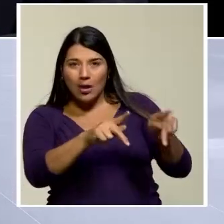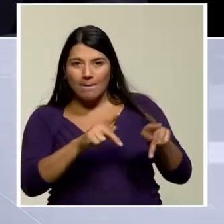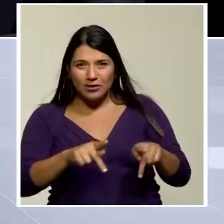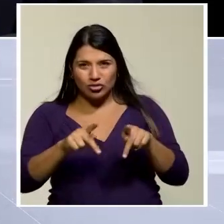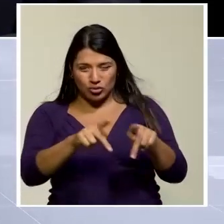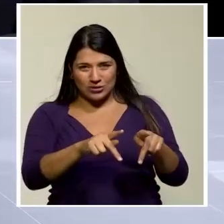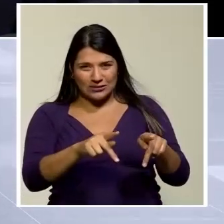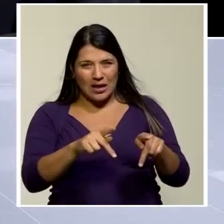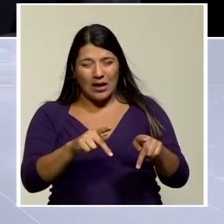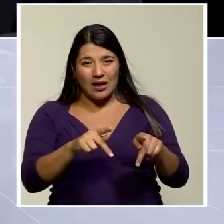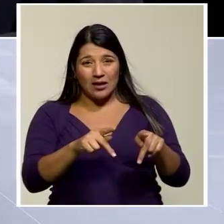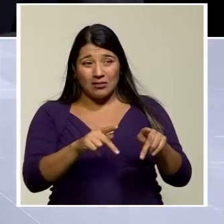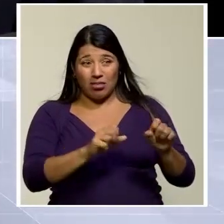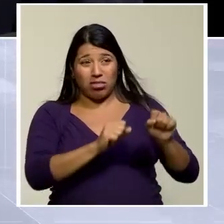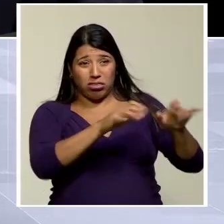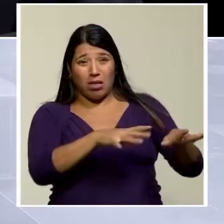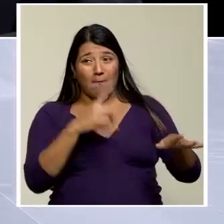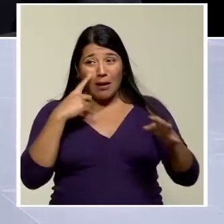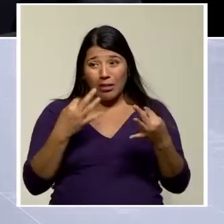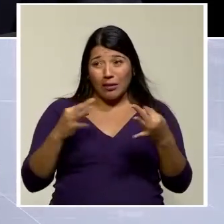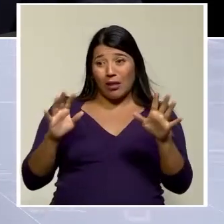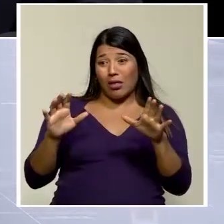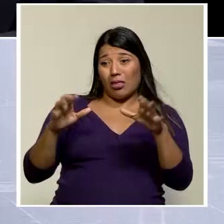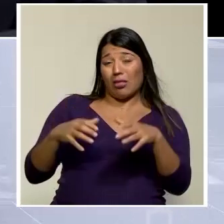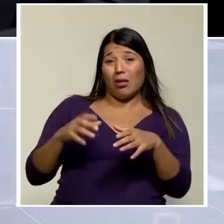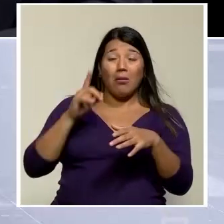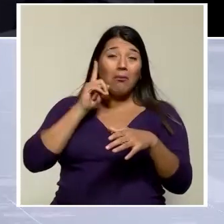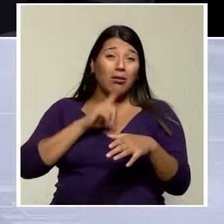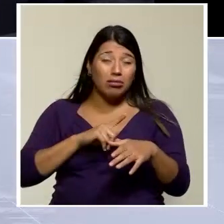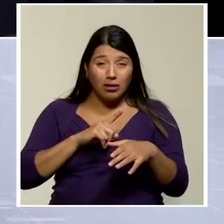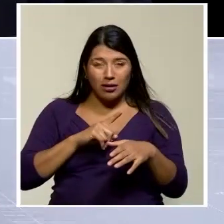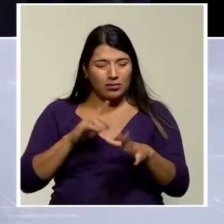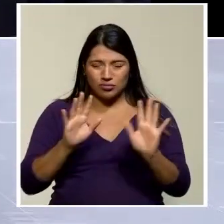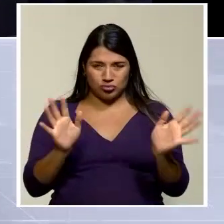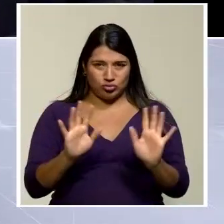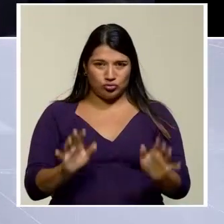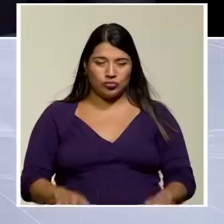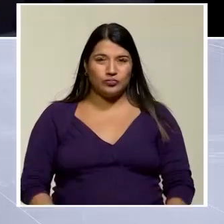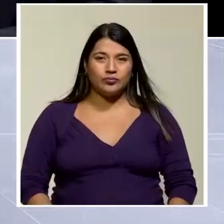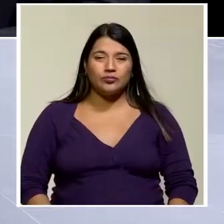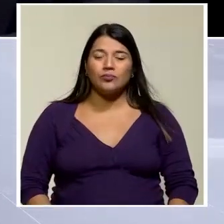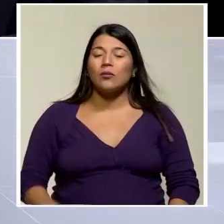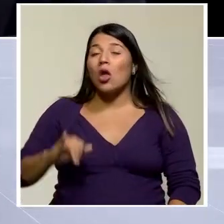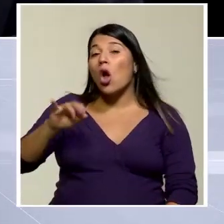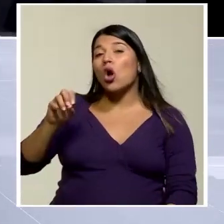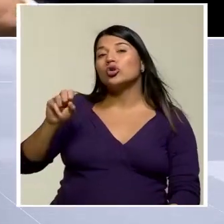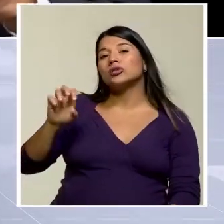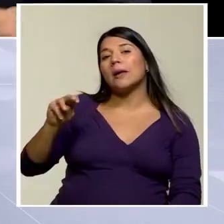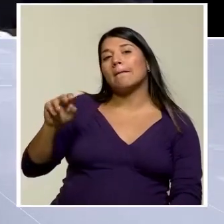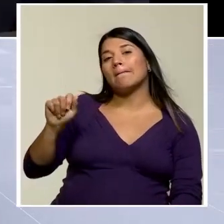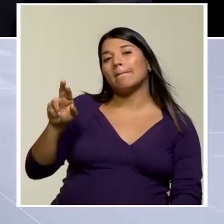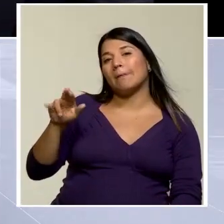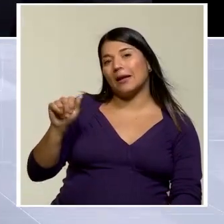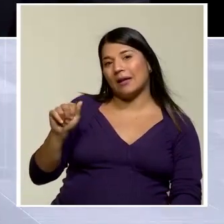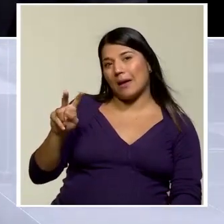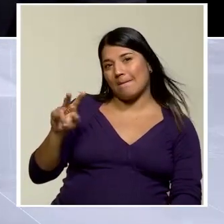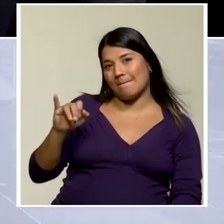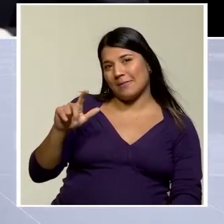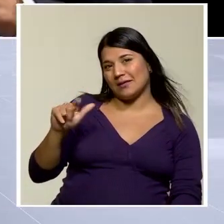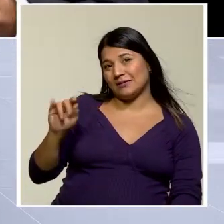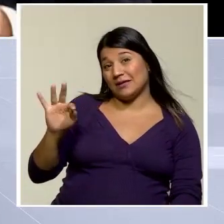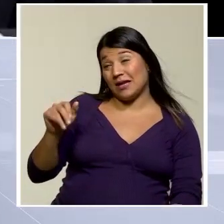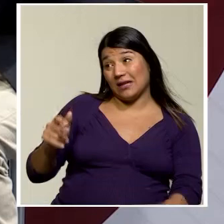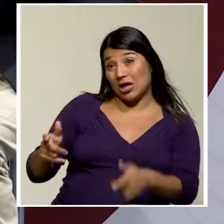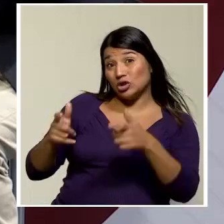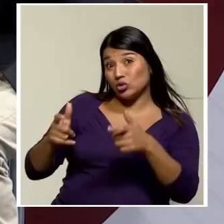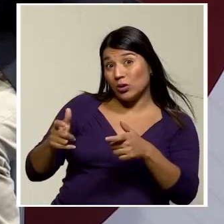para tratar de construir una coalición de mentirillas que no nos desdibuje totalmente. Don José María Villalta, toda la suerte del